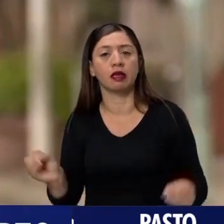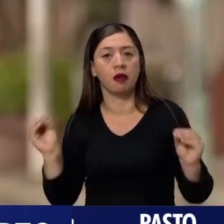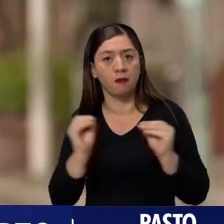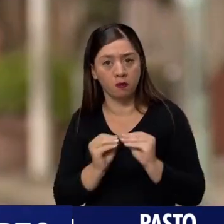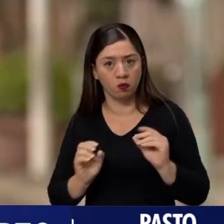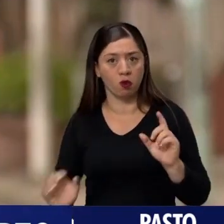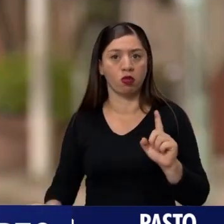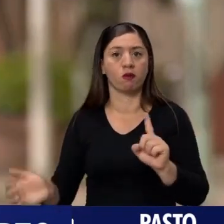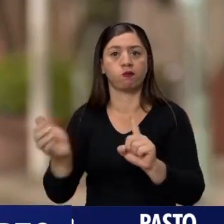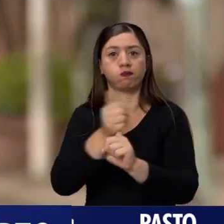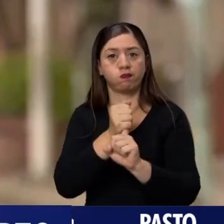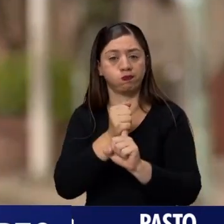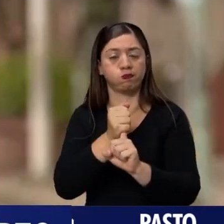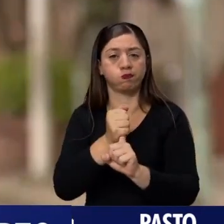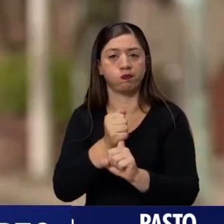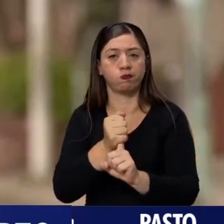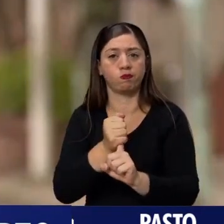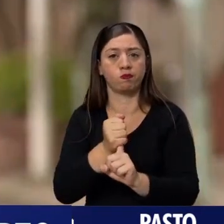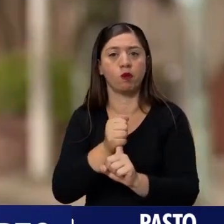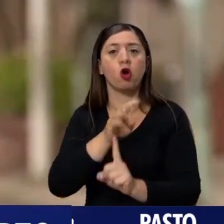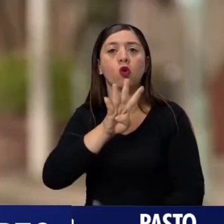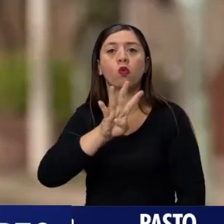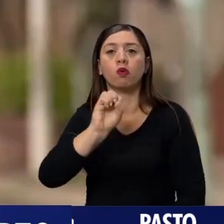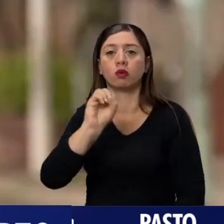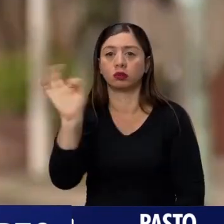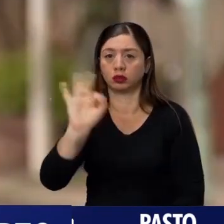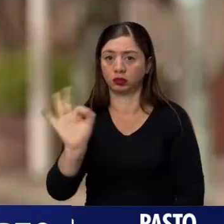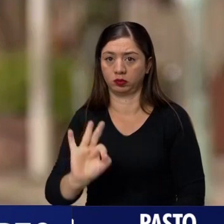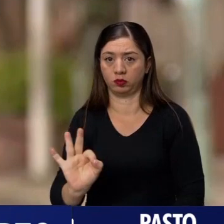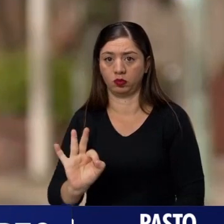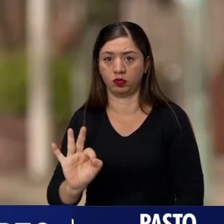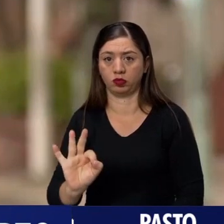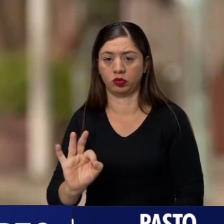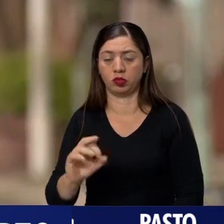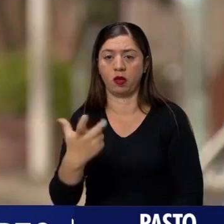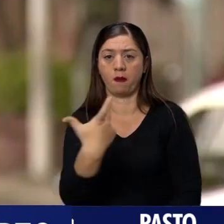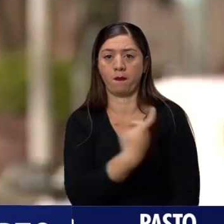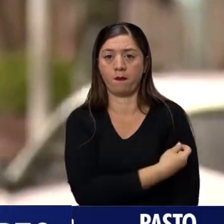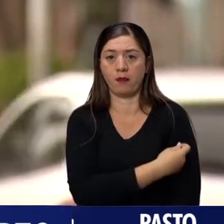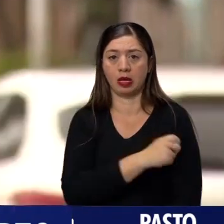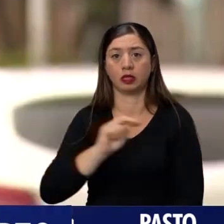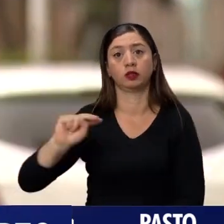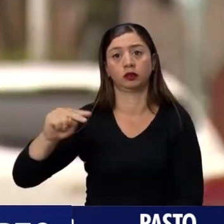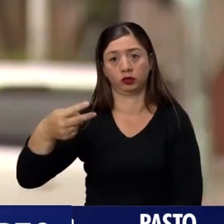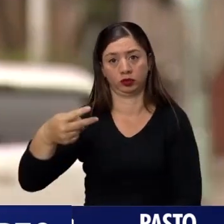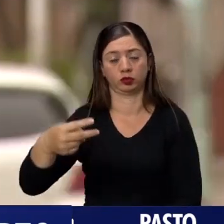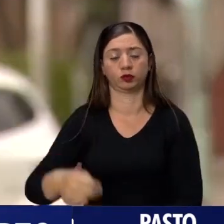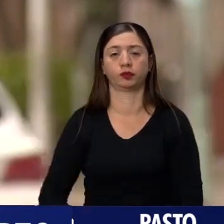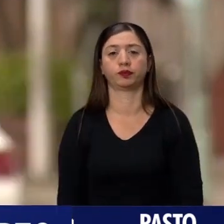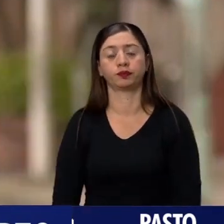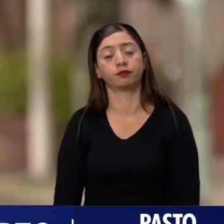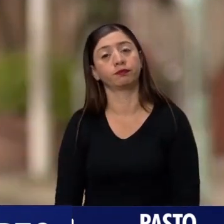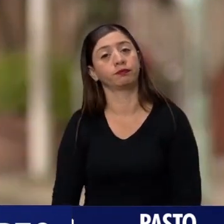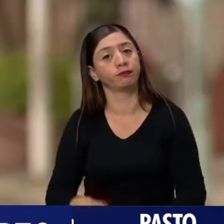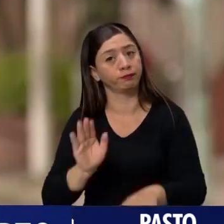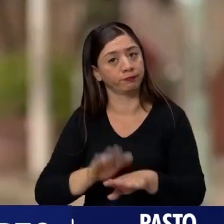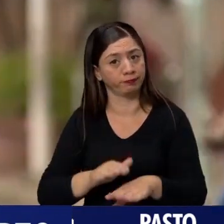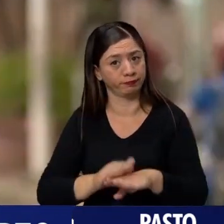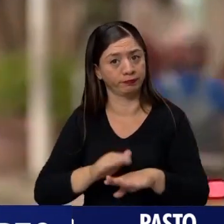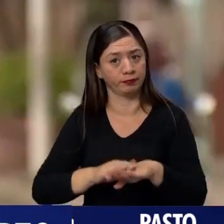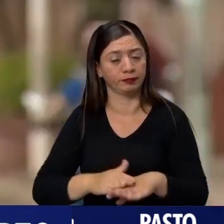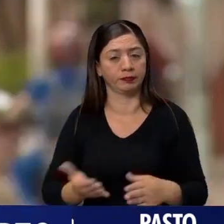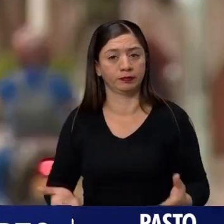meta del 40% en las segundas dosis. Hay que señalar que